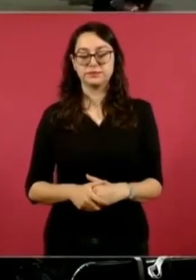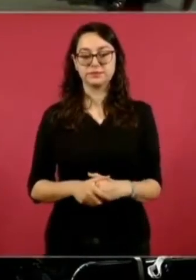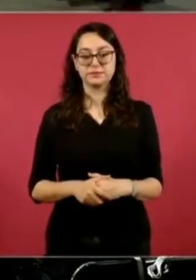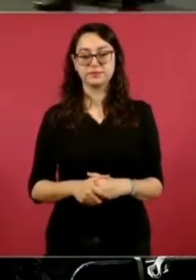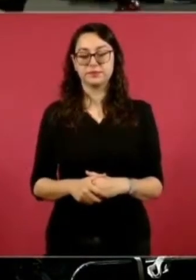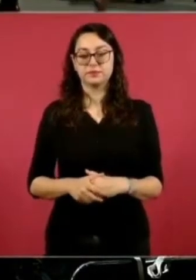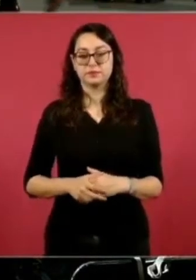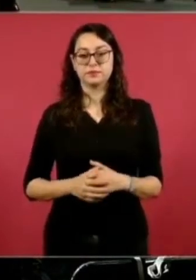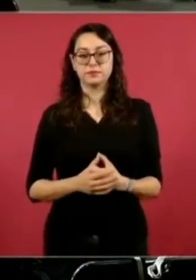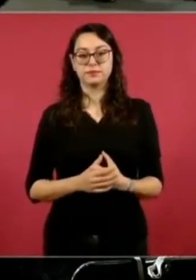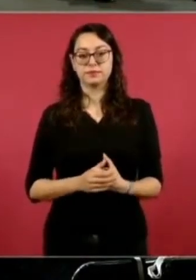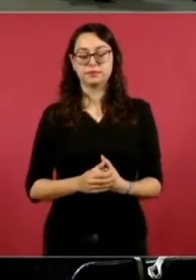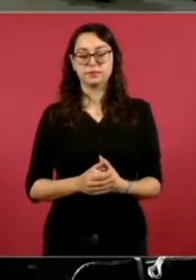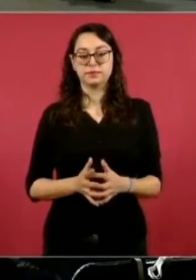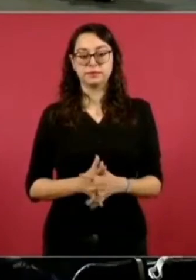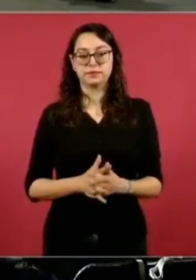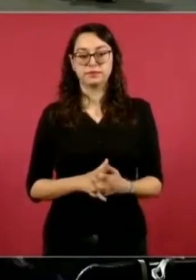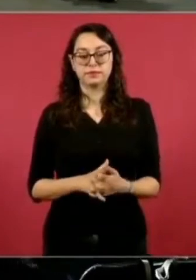Gracias.